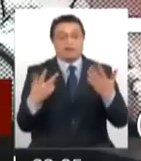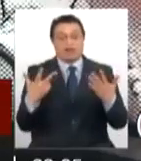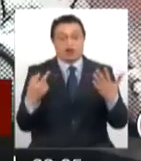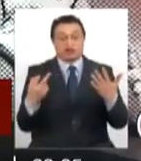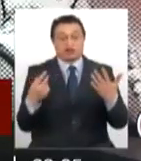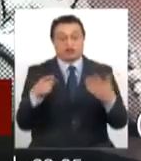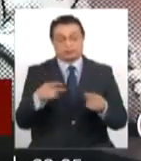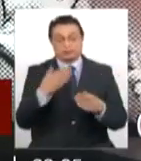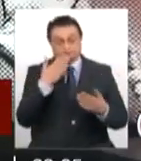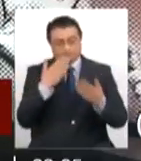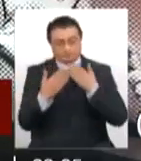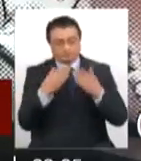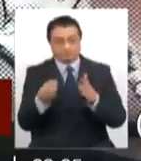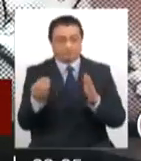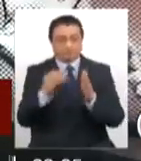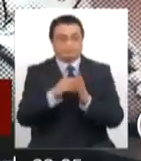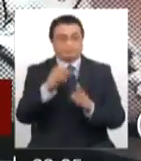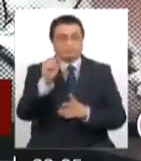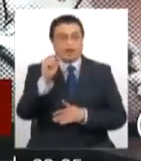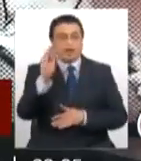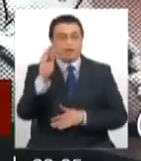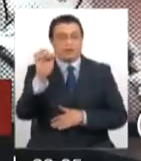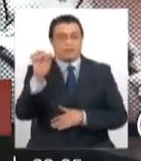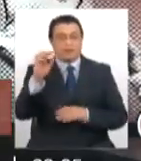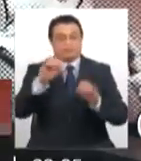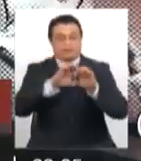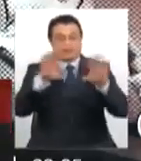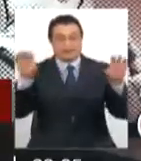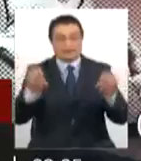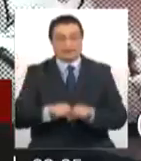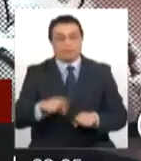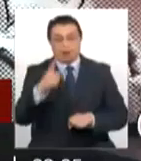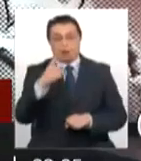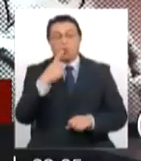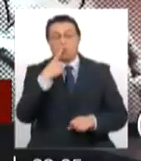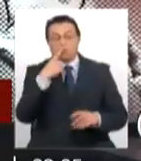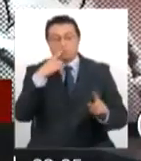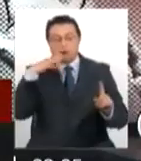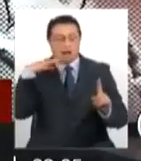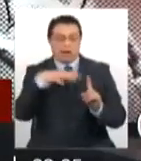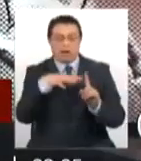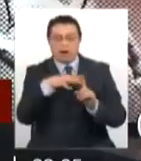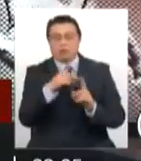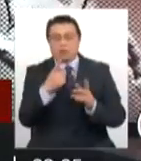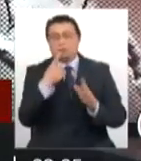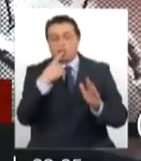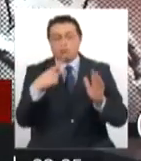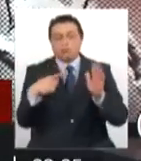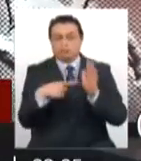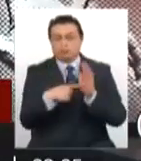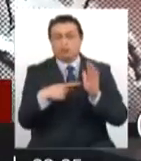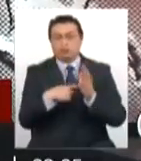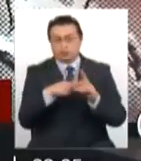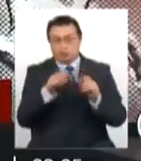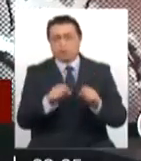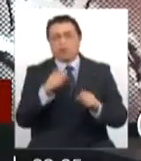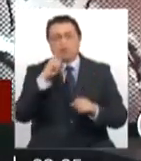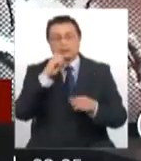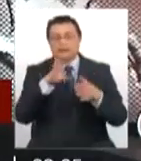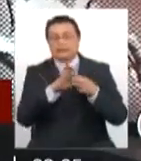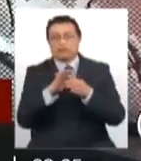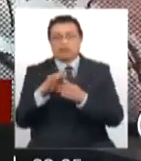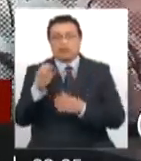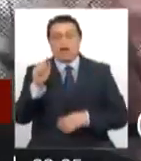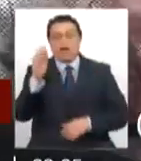1980, cuando se discutió la implementación del sistema de AFP, hubo una voz muy crítica que puso el punto sobre lo que podía significar el sistema de